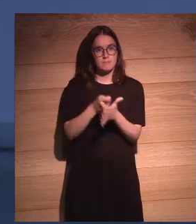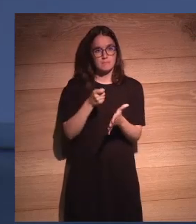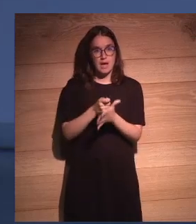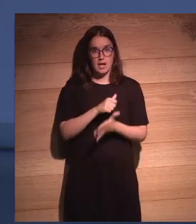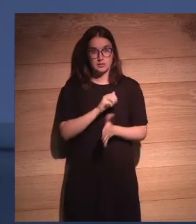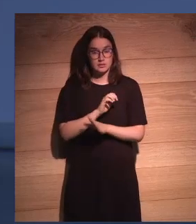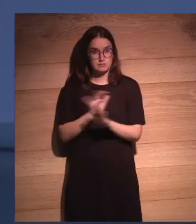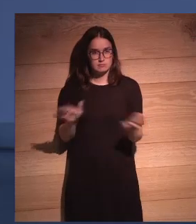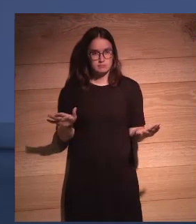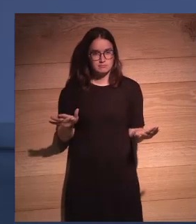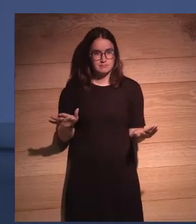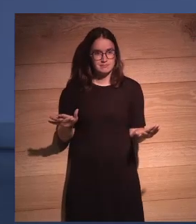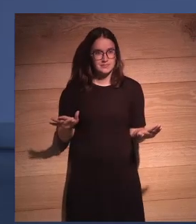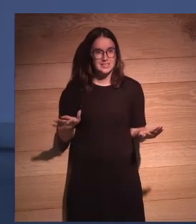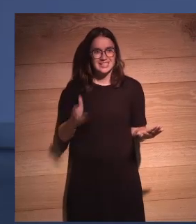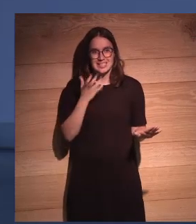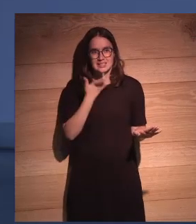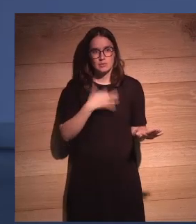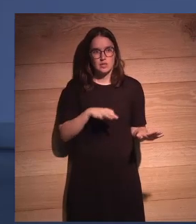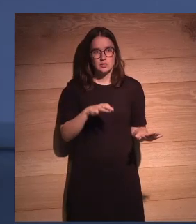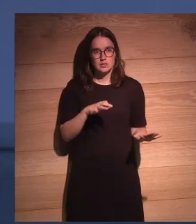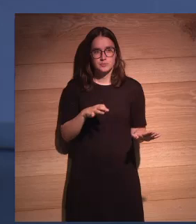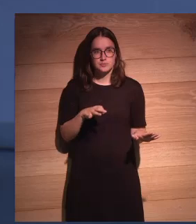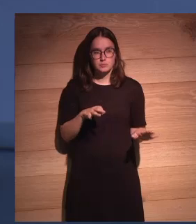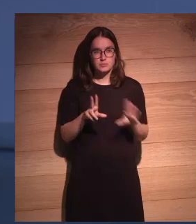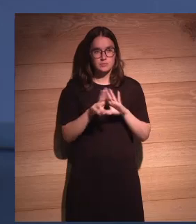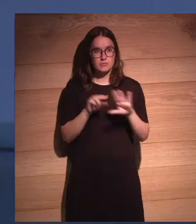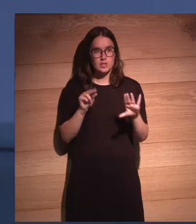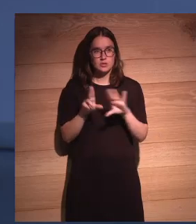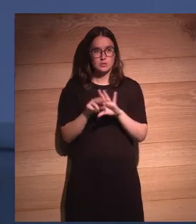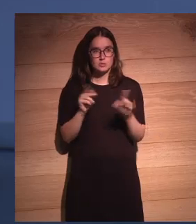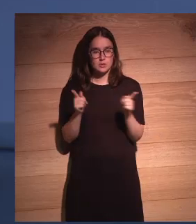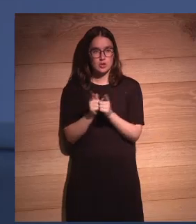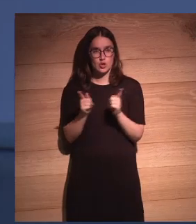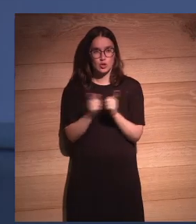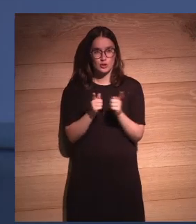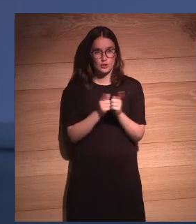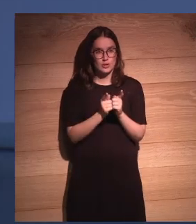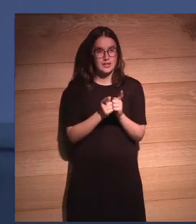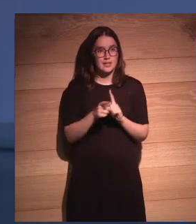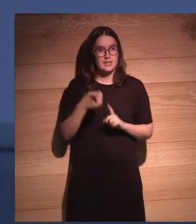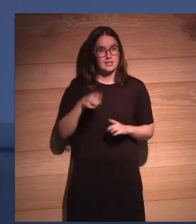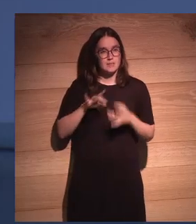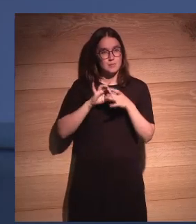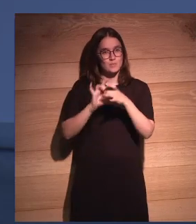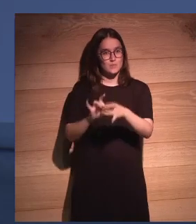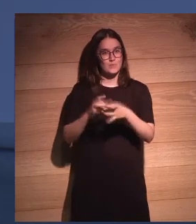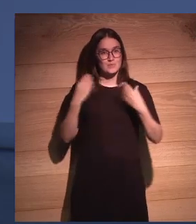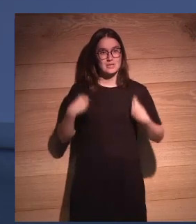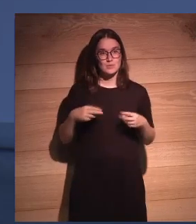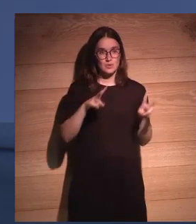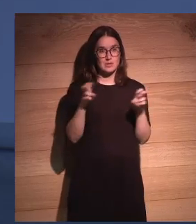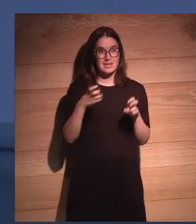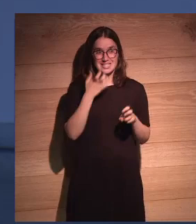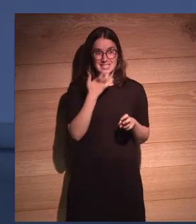facial. Si podéis, os voy a enseñar un vídeo bastante cortito, también relacionado sobre este tema. Si